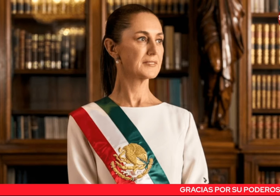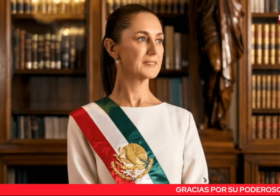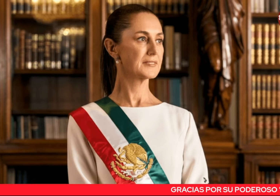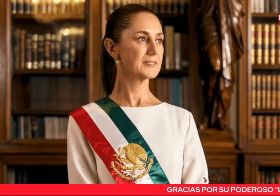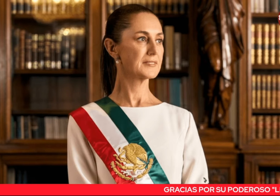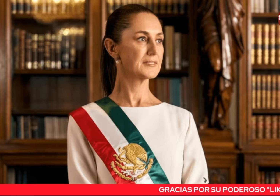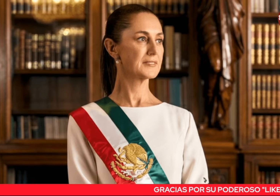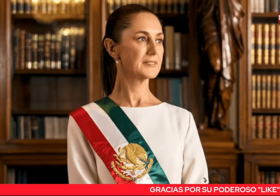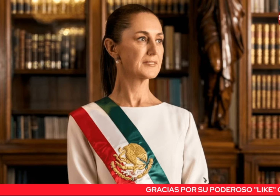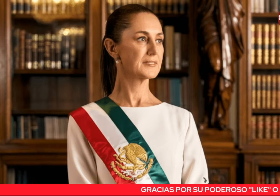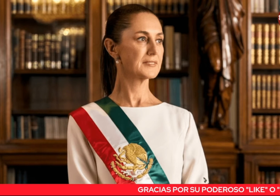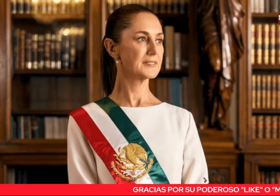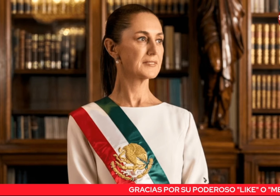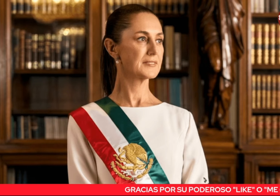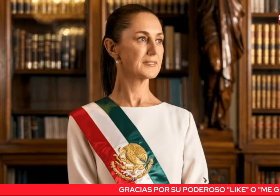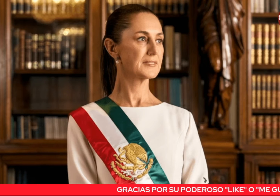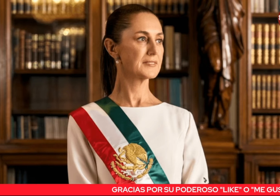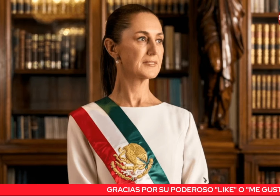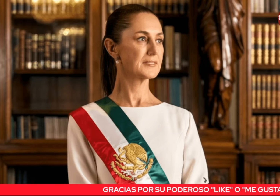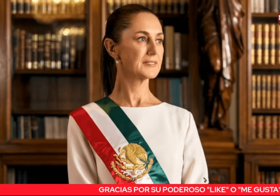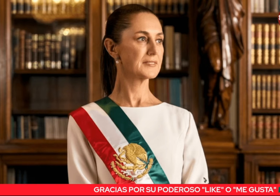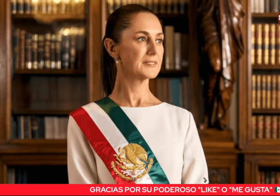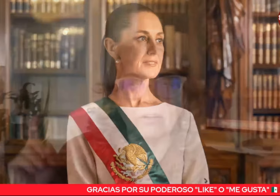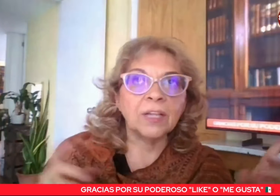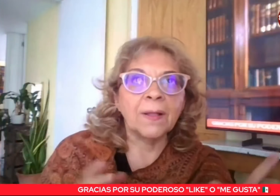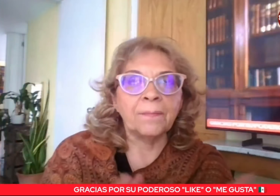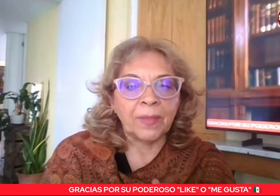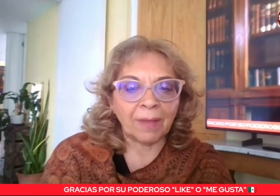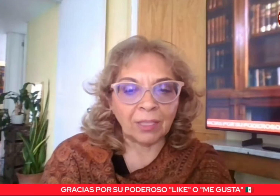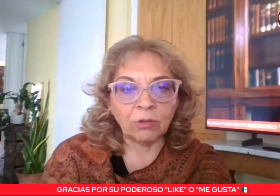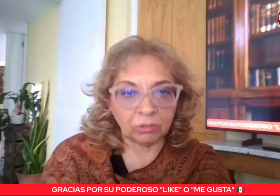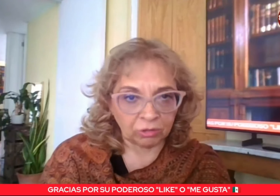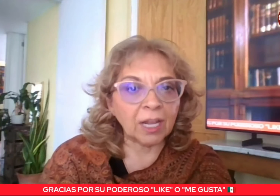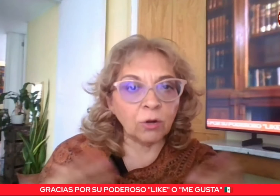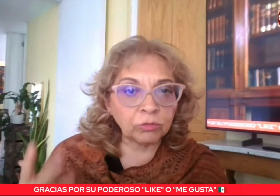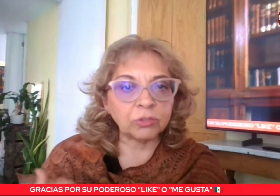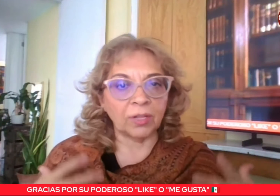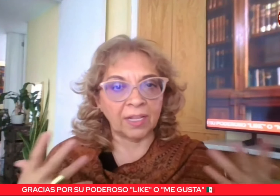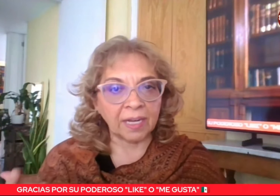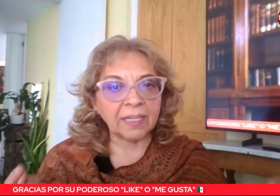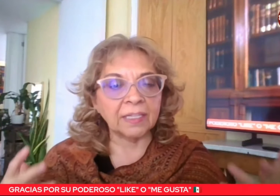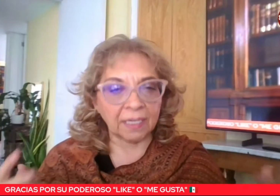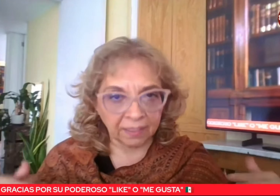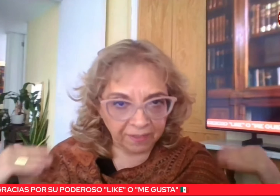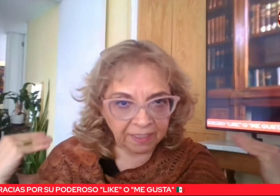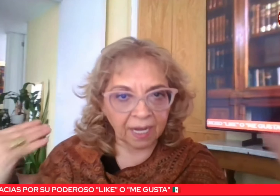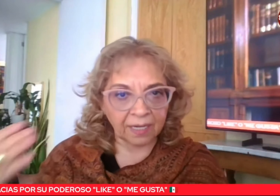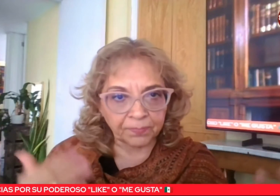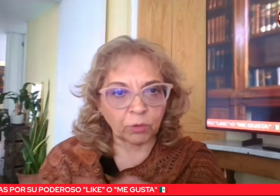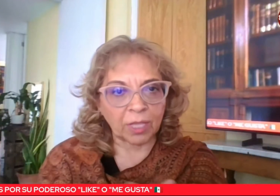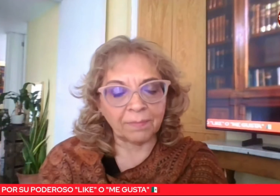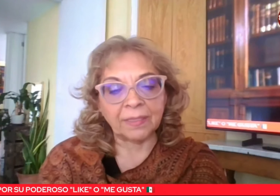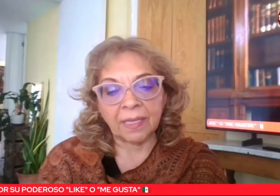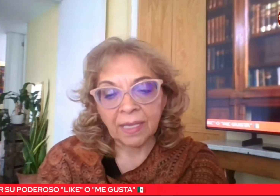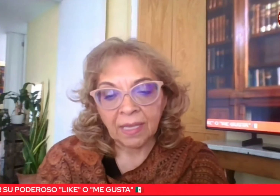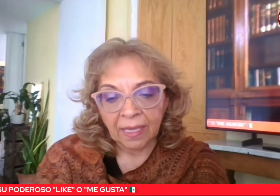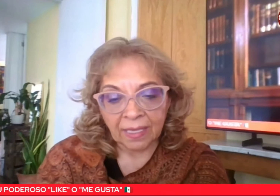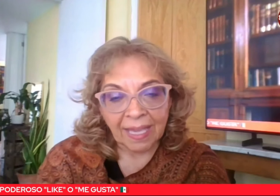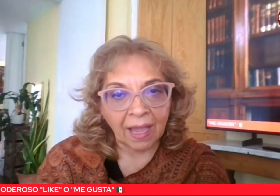¿no? Lo que comentaba por ahí el chapucero de la casa de los mañosos, o sea, el uso de la inteligencia artificial